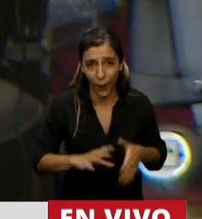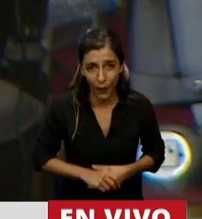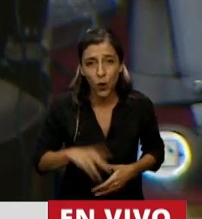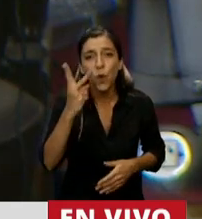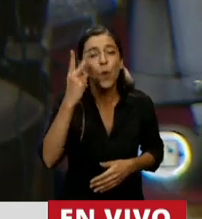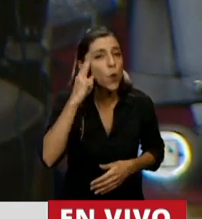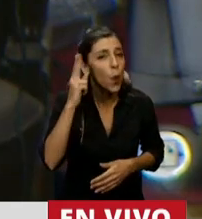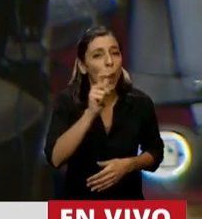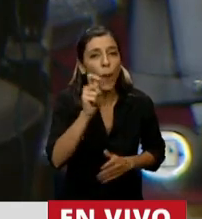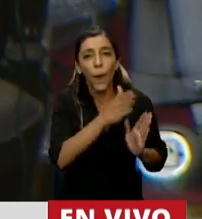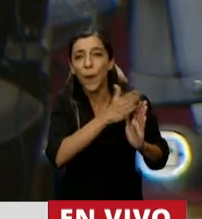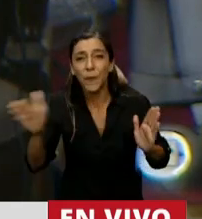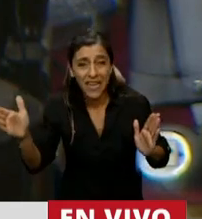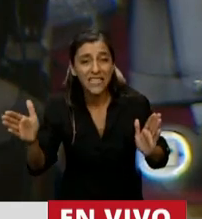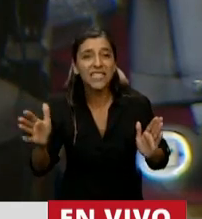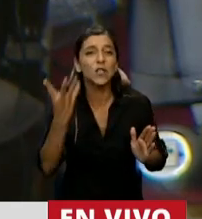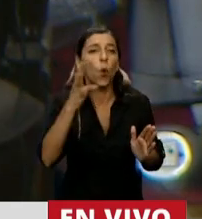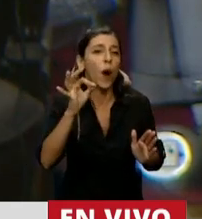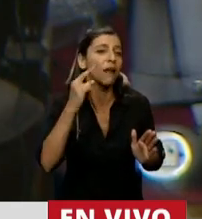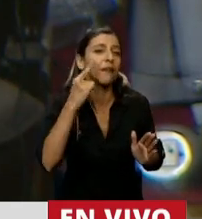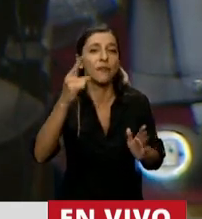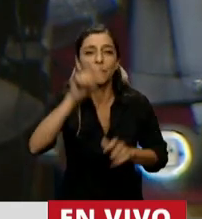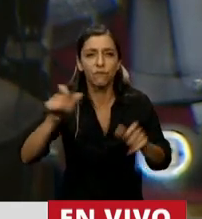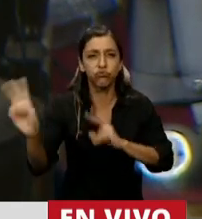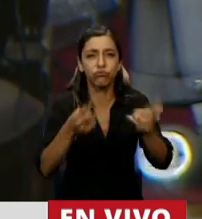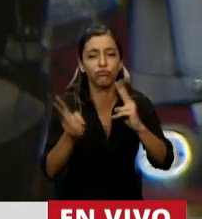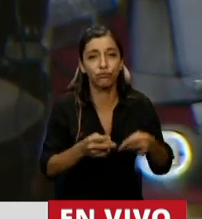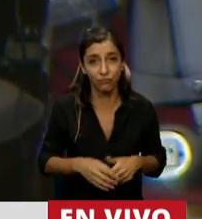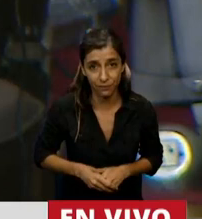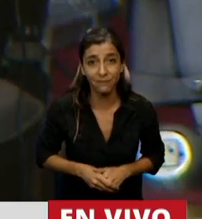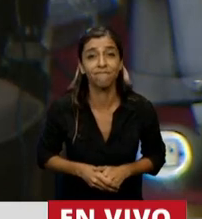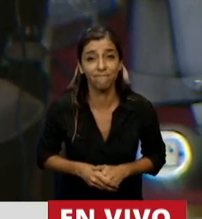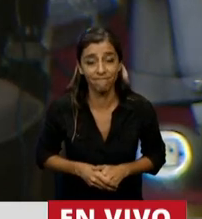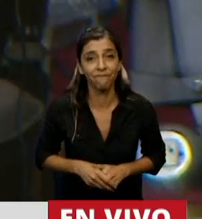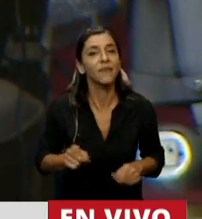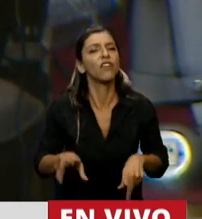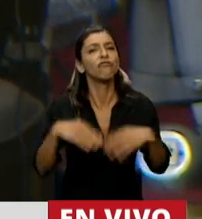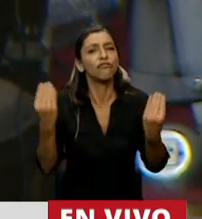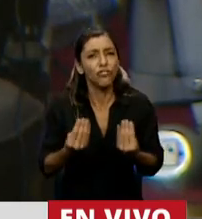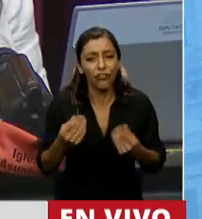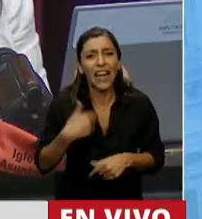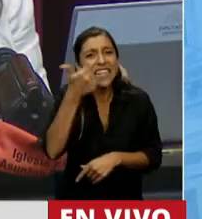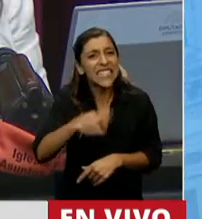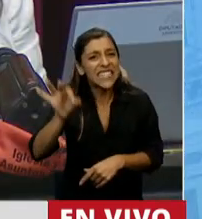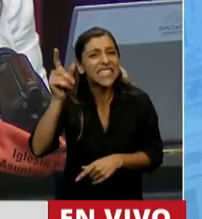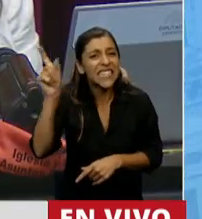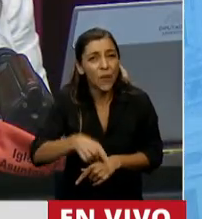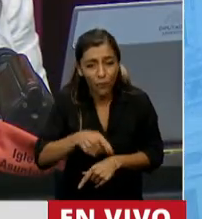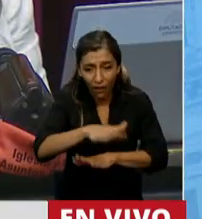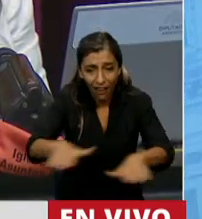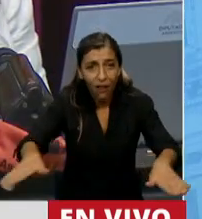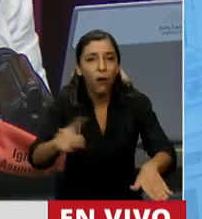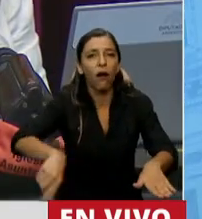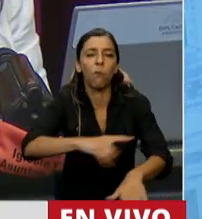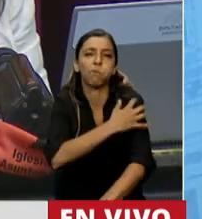En nueve meses, más de 40.000 muertos por COVID. Más del 60% de niños pobres. Más de 4